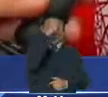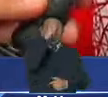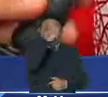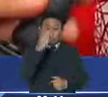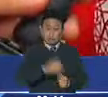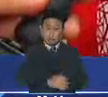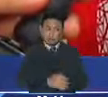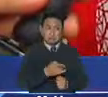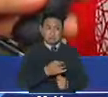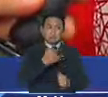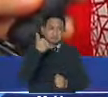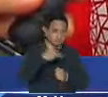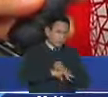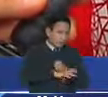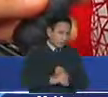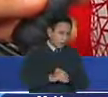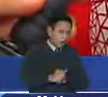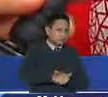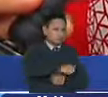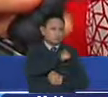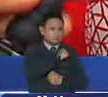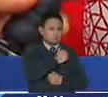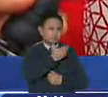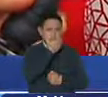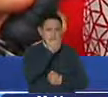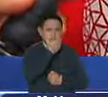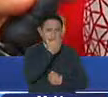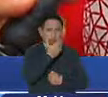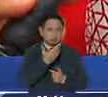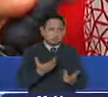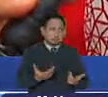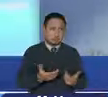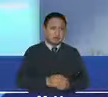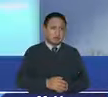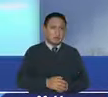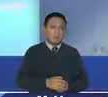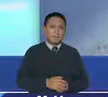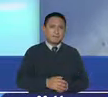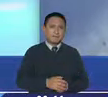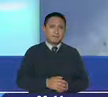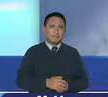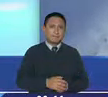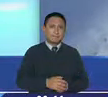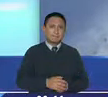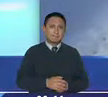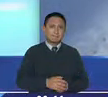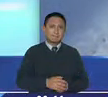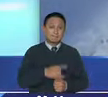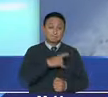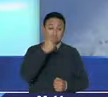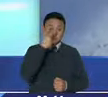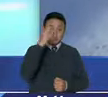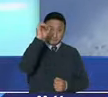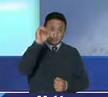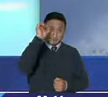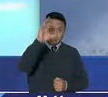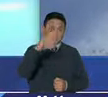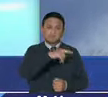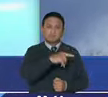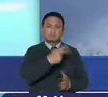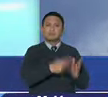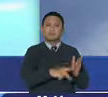quisieron robar el teléfono, la quisieron llevársela en ese carro que apareció, un carro celeste, como lo vieron en los videos ahí. No sé qué quedan